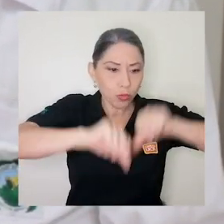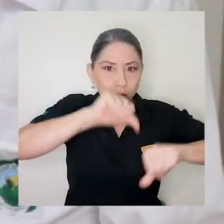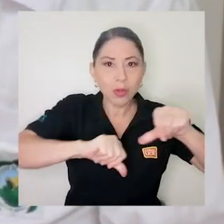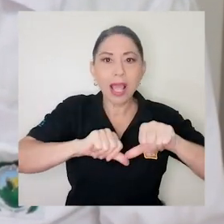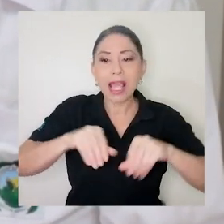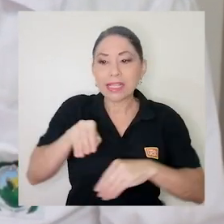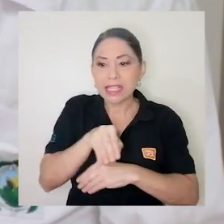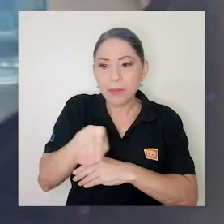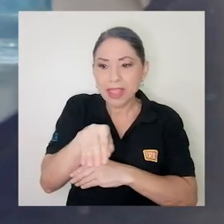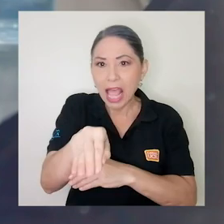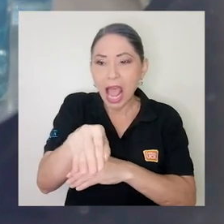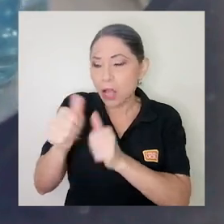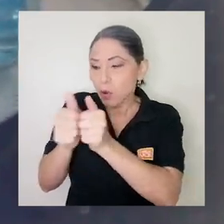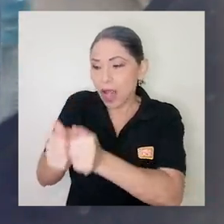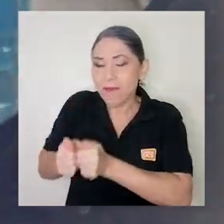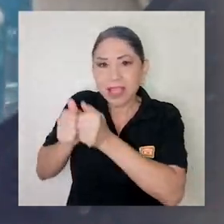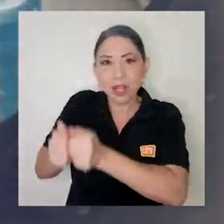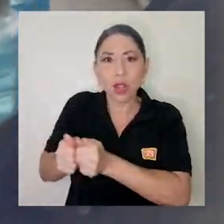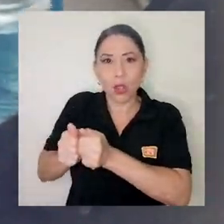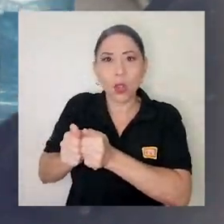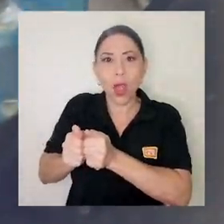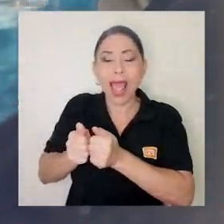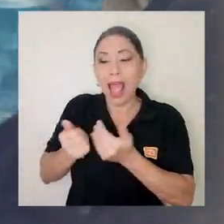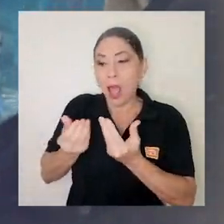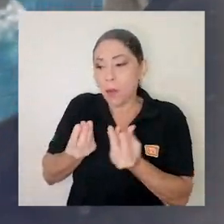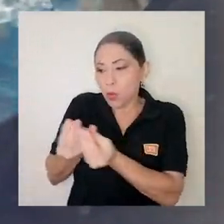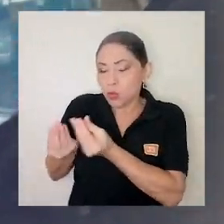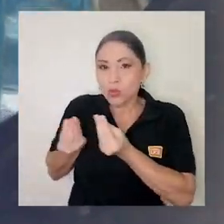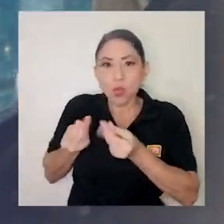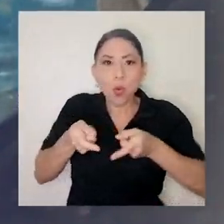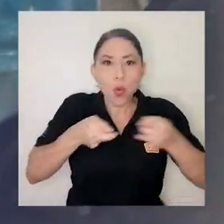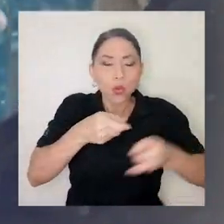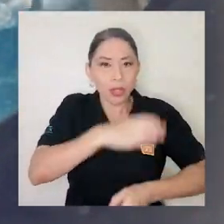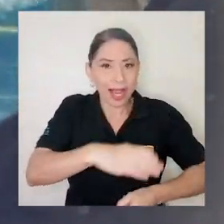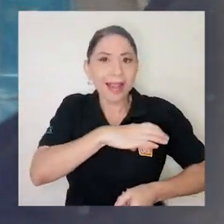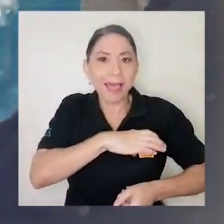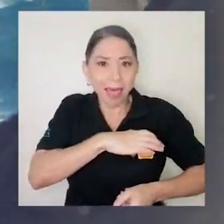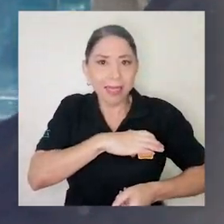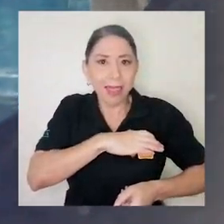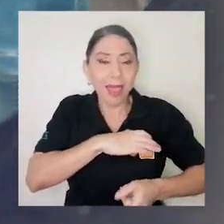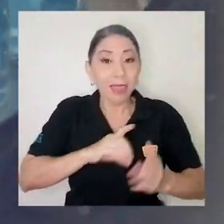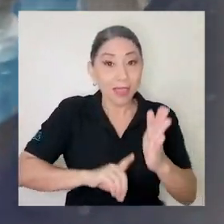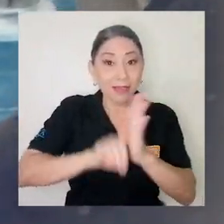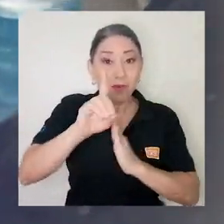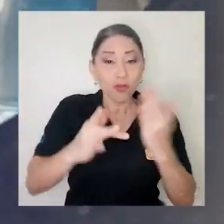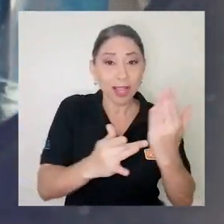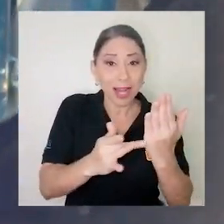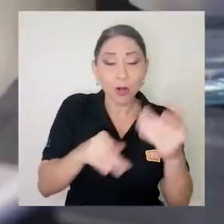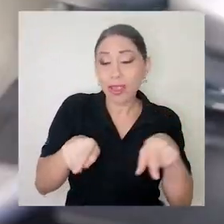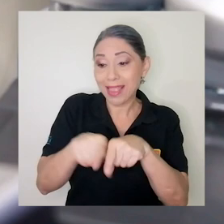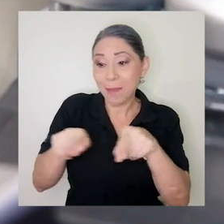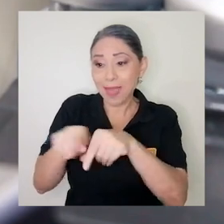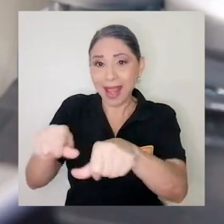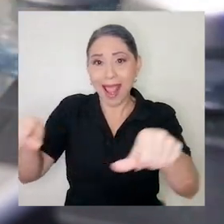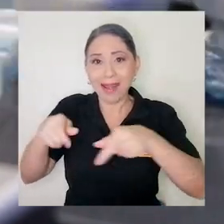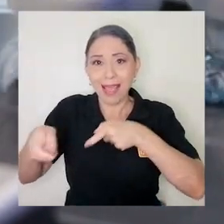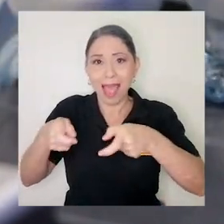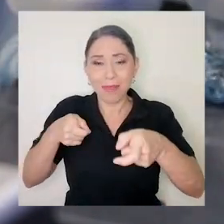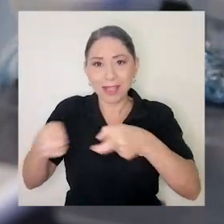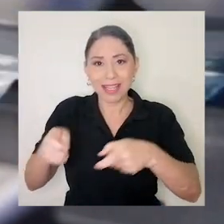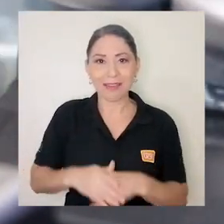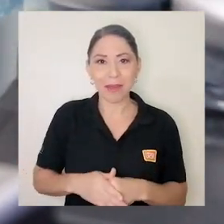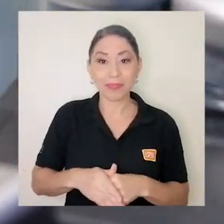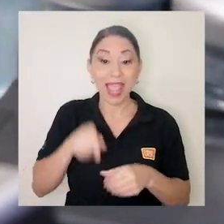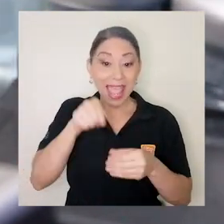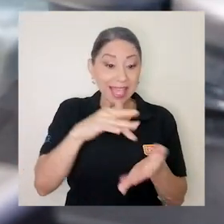de caballeriza, de la sección de producción, control de calidad, desarrollo tecnológico y el área administrativa. Las formulaciones